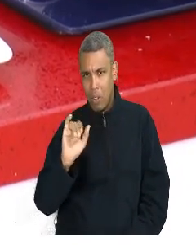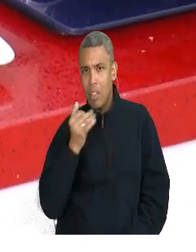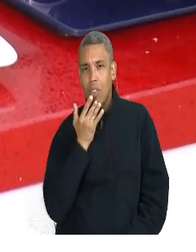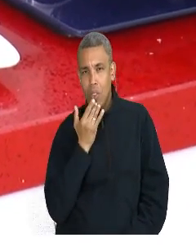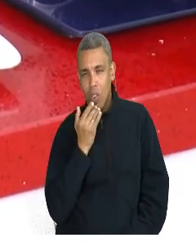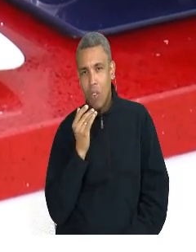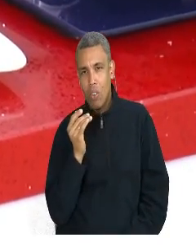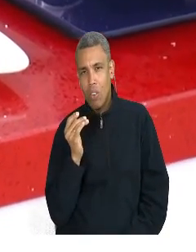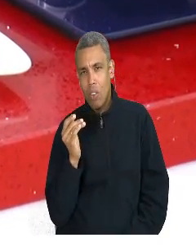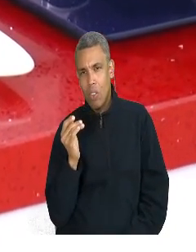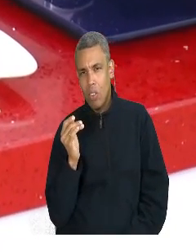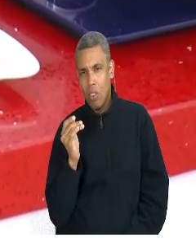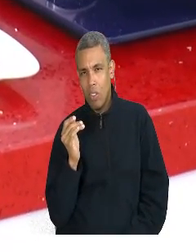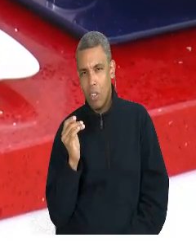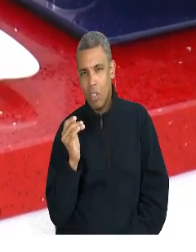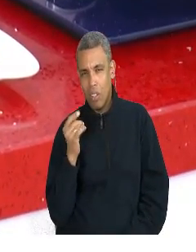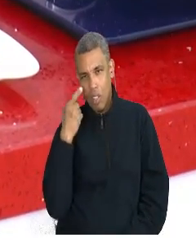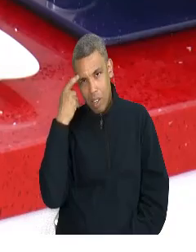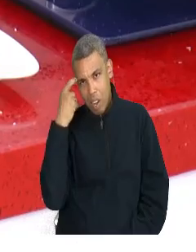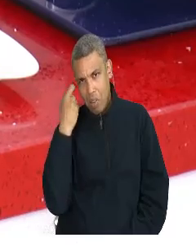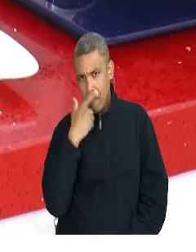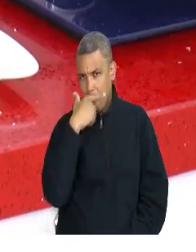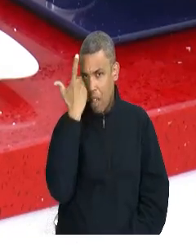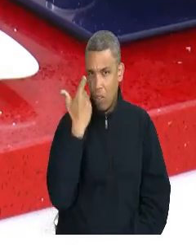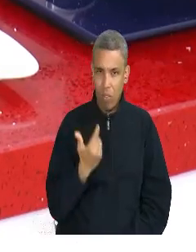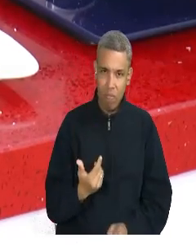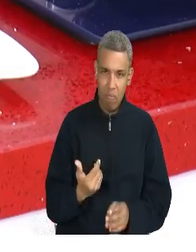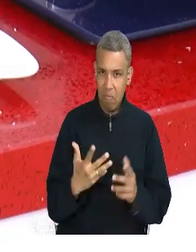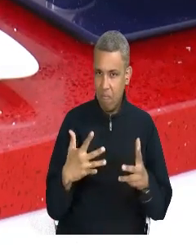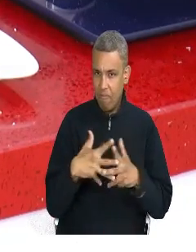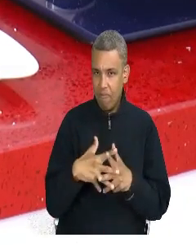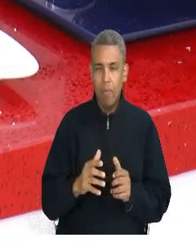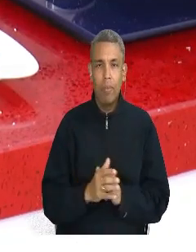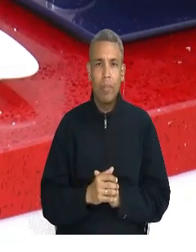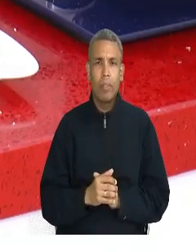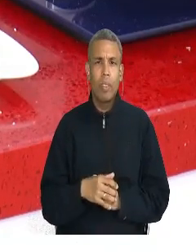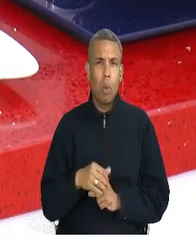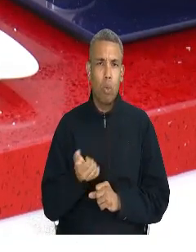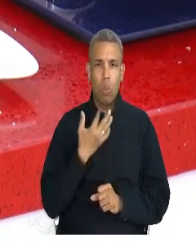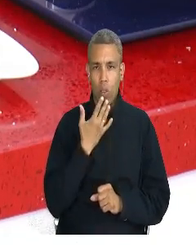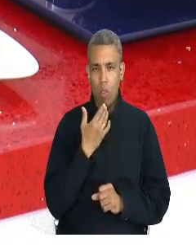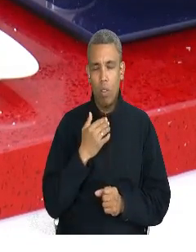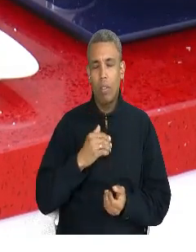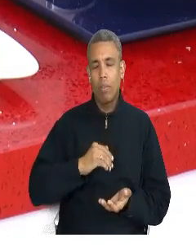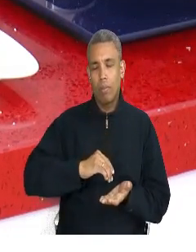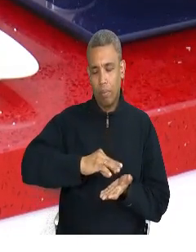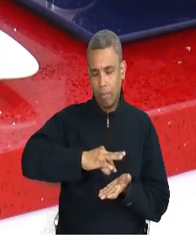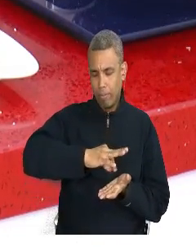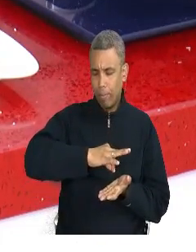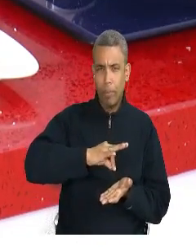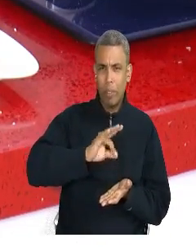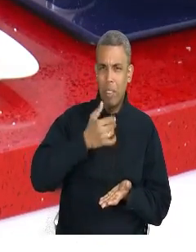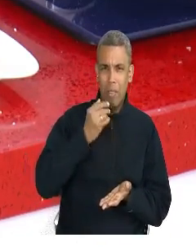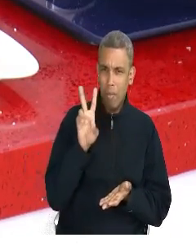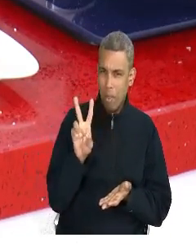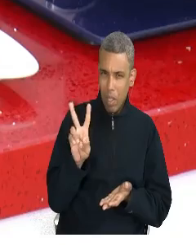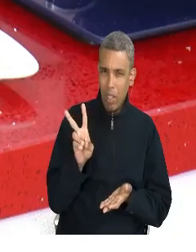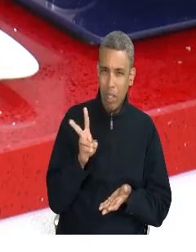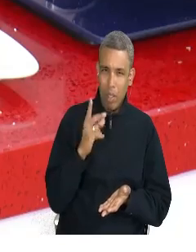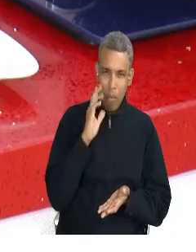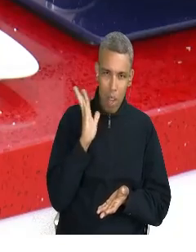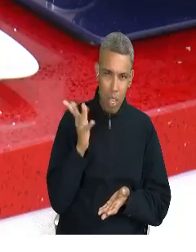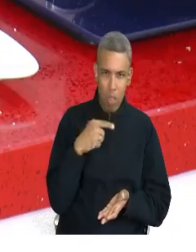ajonjolí normalito, el blanco. También pueden encontrar ajonjolí de otros colores, verde, amarillo,